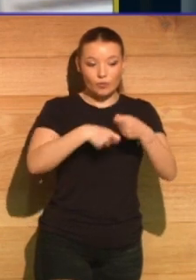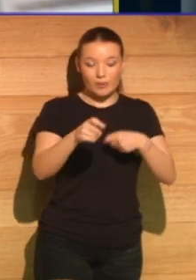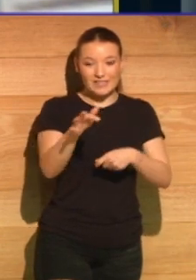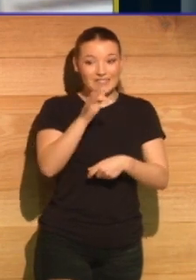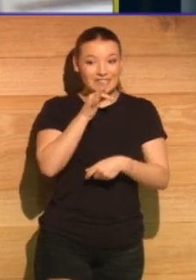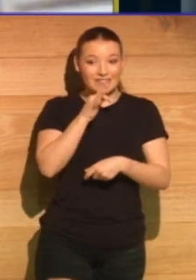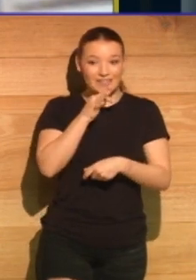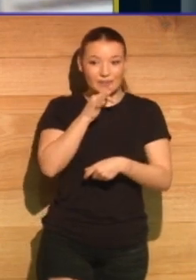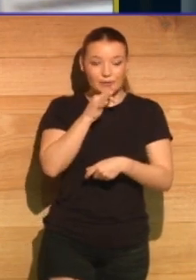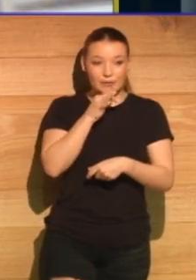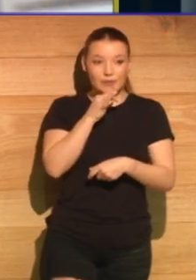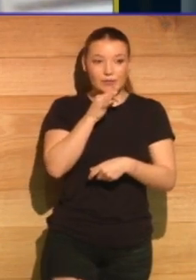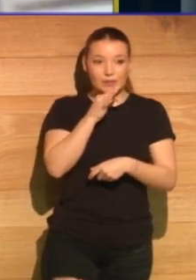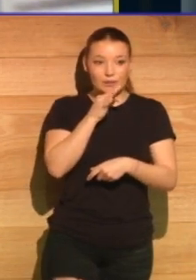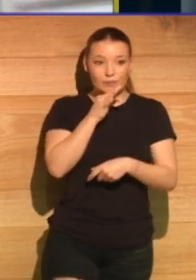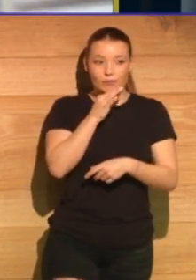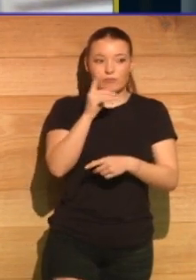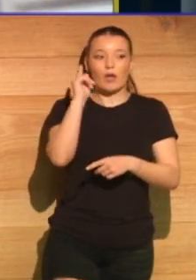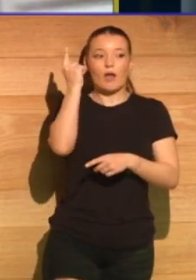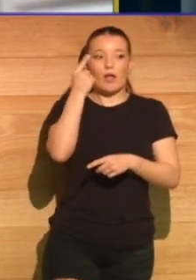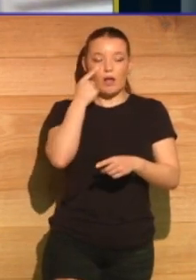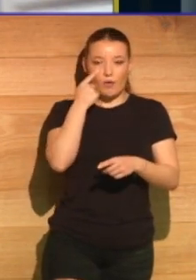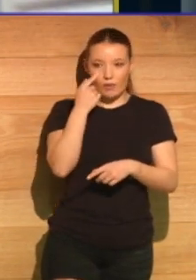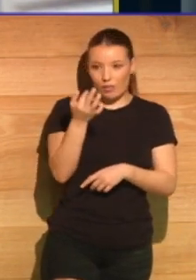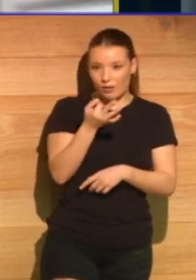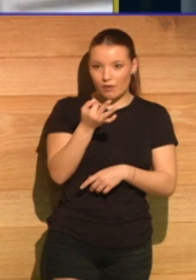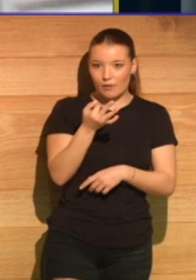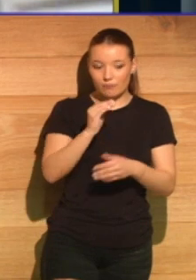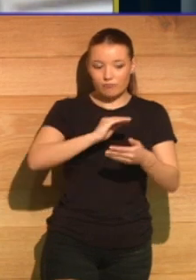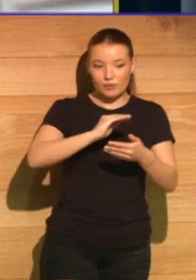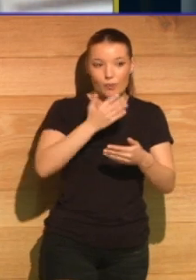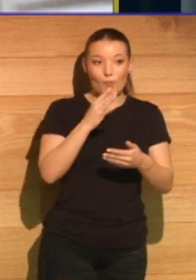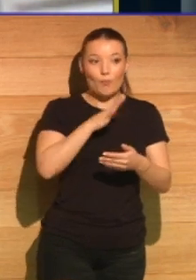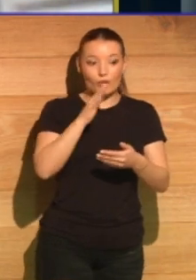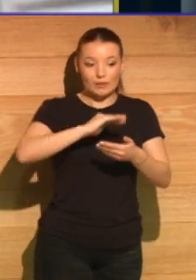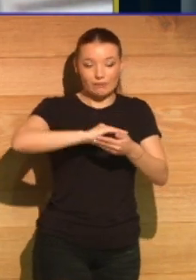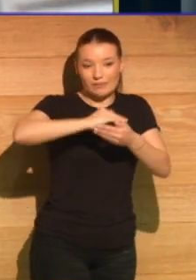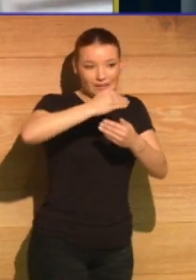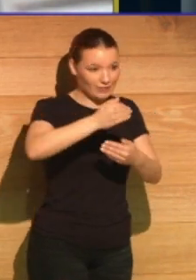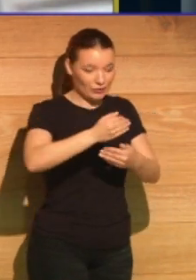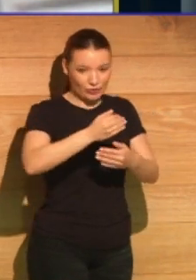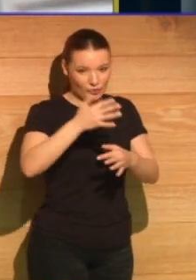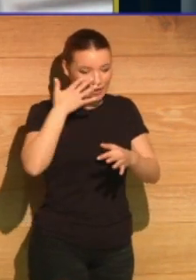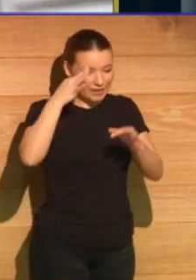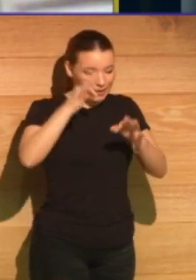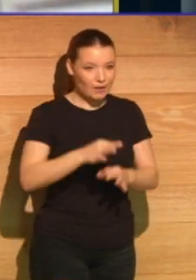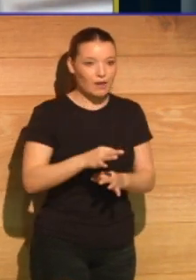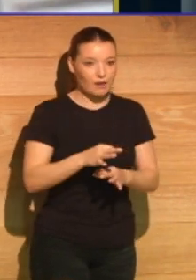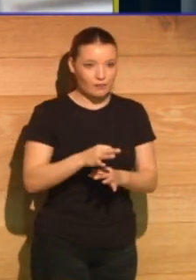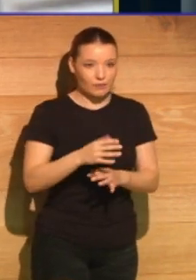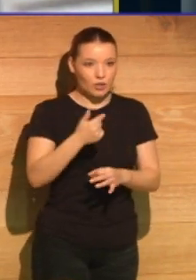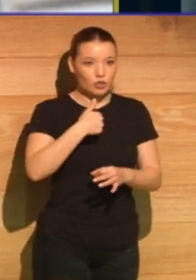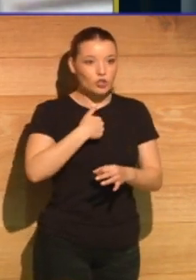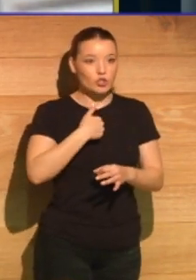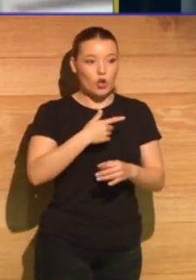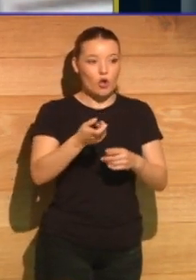y todavía tenga que descubrir el tesoro, porque es que de verdad que me parece un verdadero tesoro. Yo lo voy a contar, o sea, yo ya he